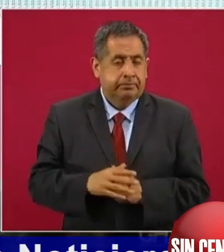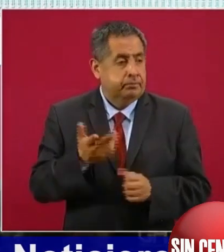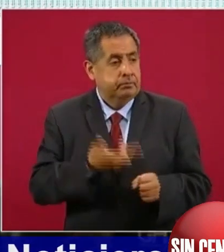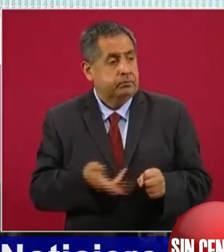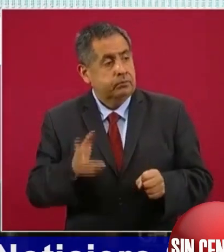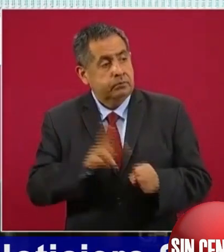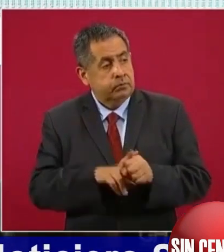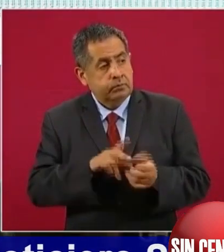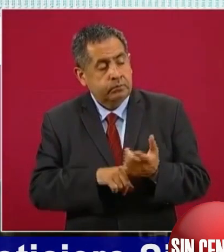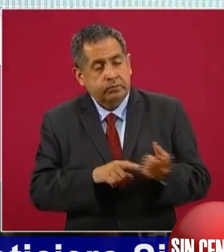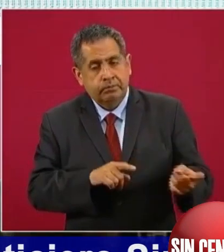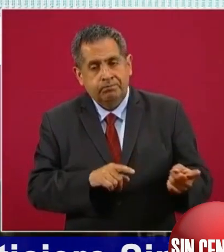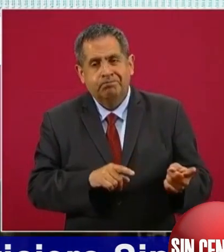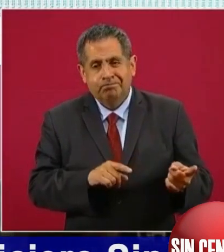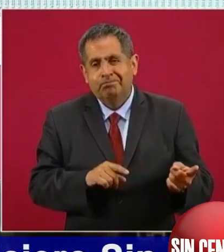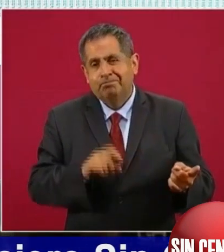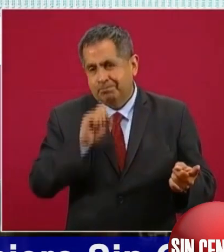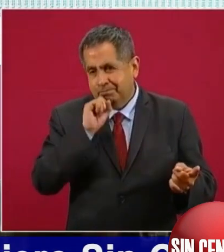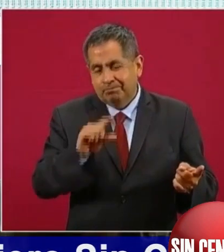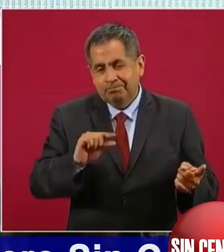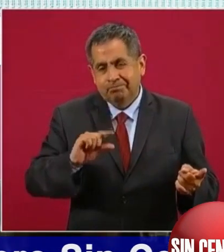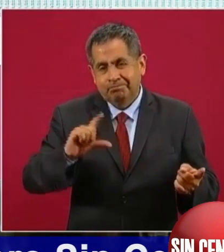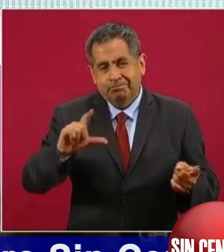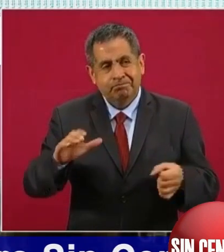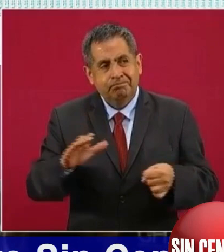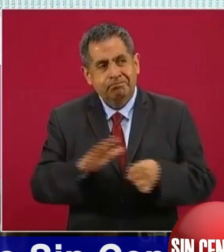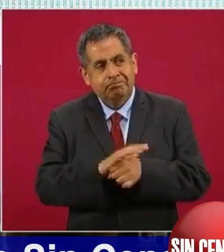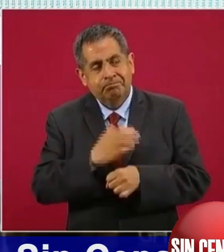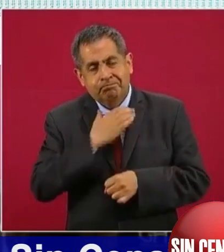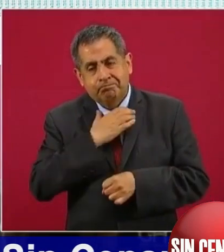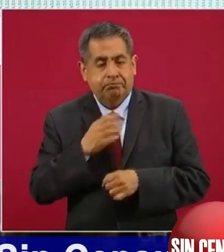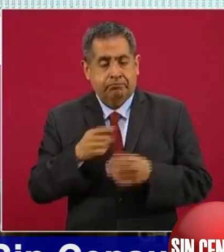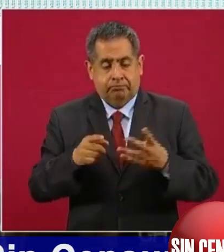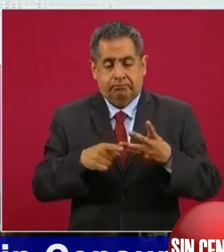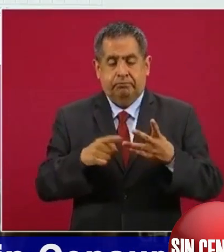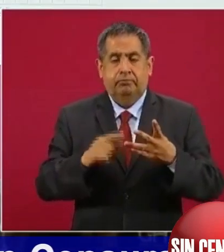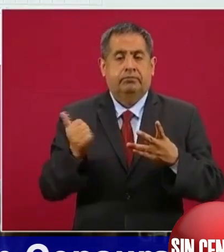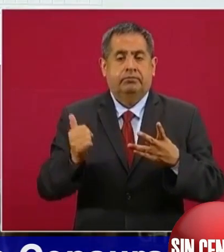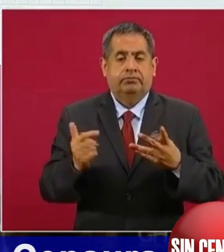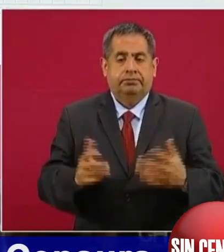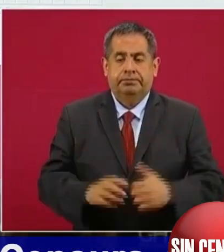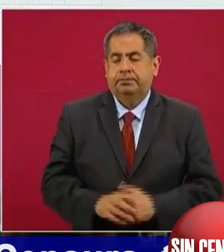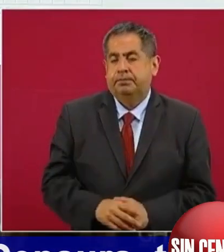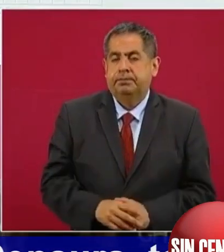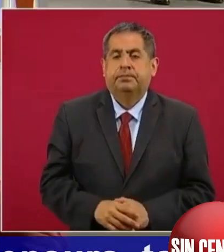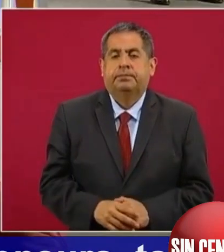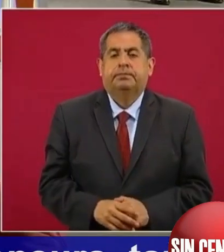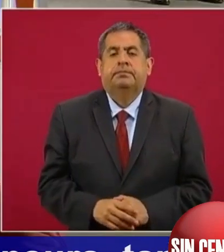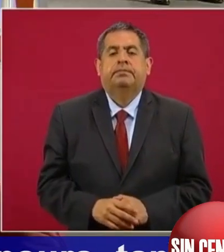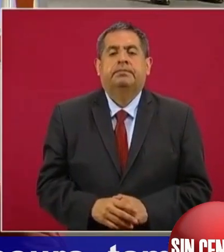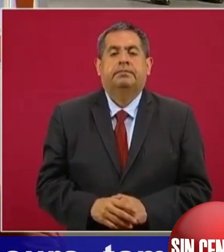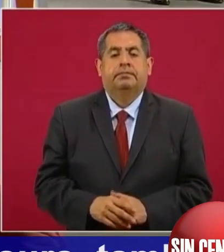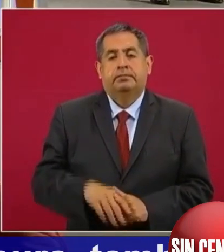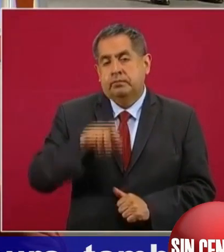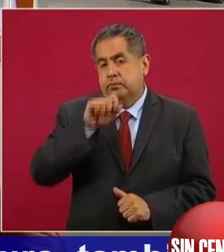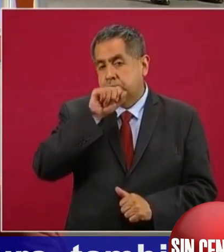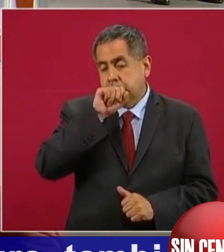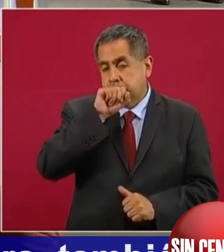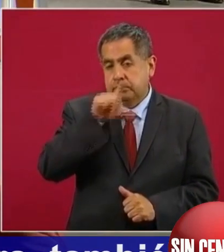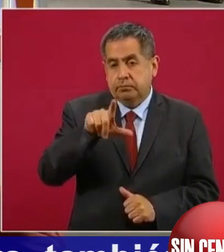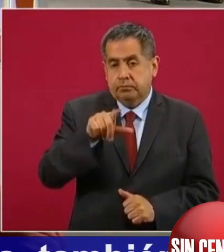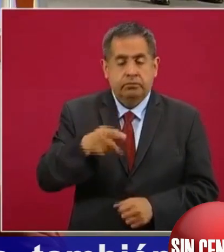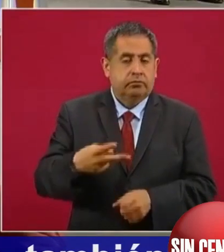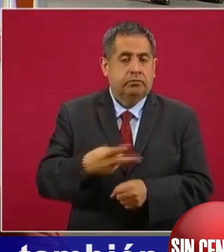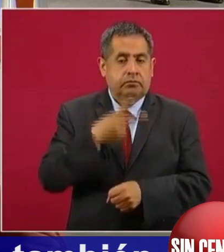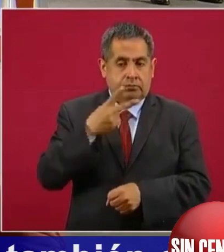hospitalaria un pequeño tendencia de incremento desde la tercera semana de agosto. La siguiente. Jalisco, segundo